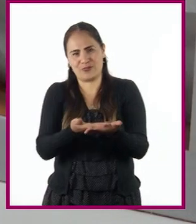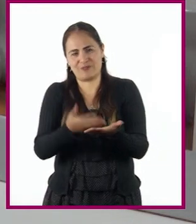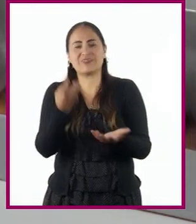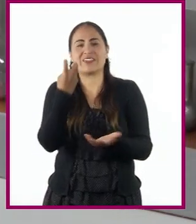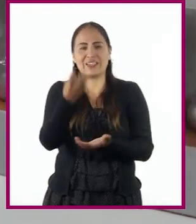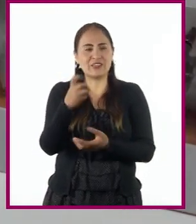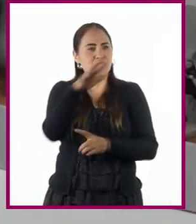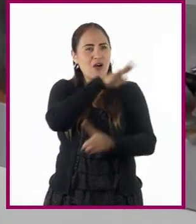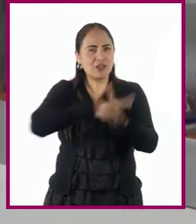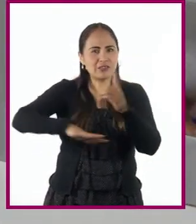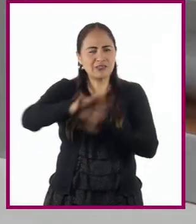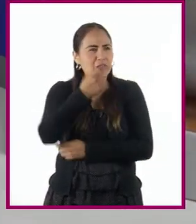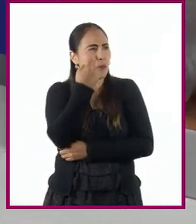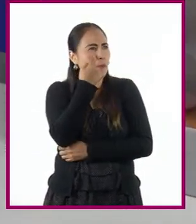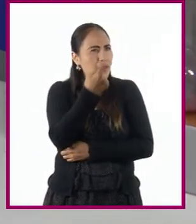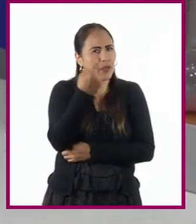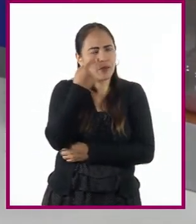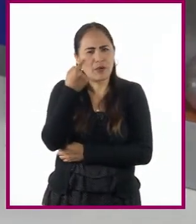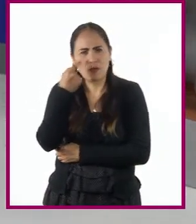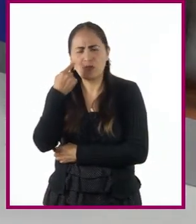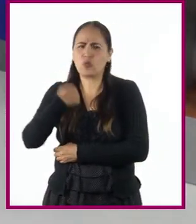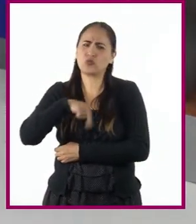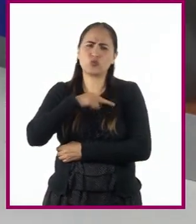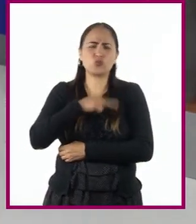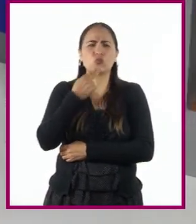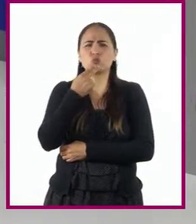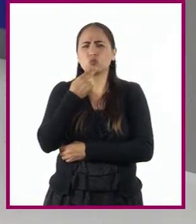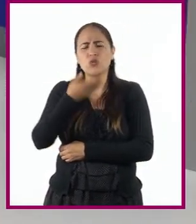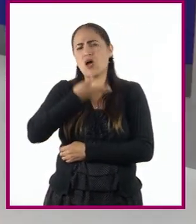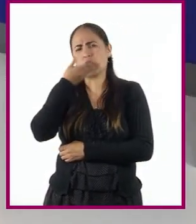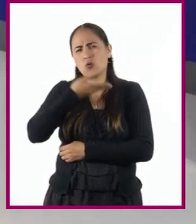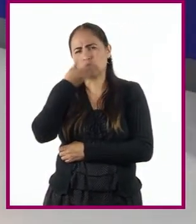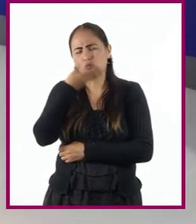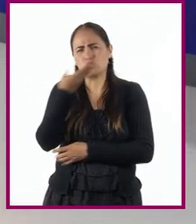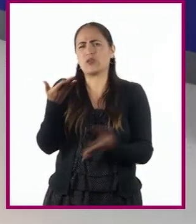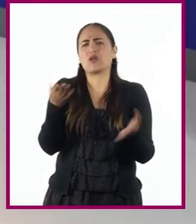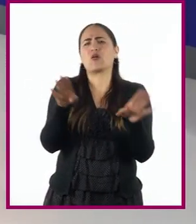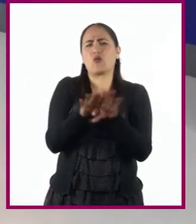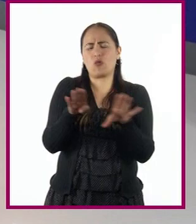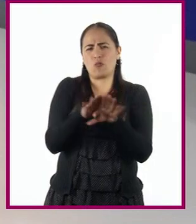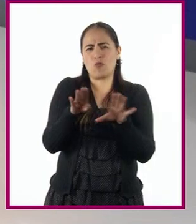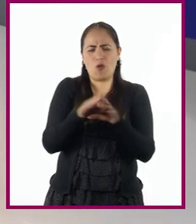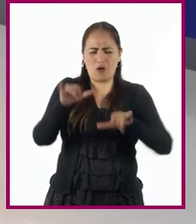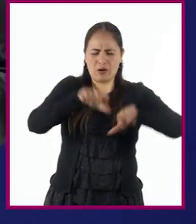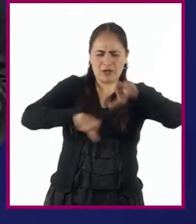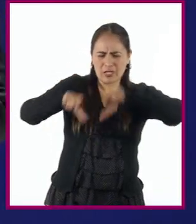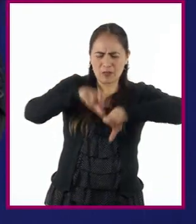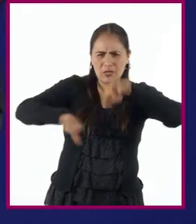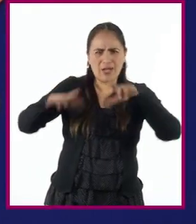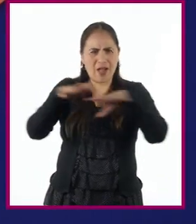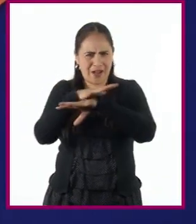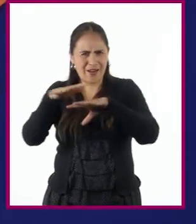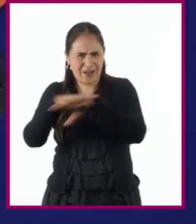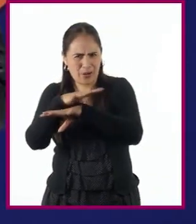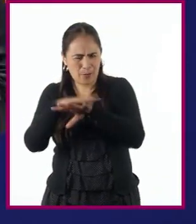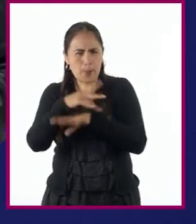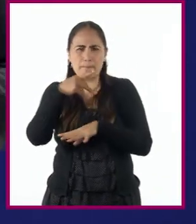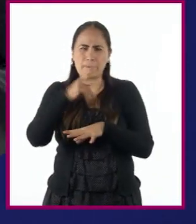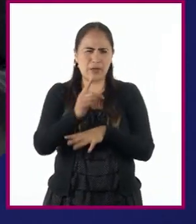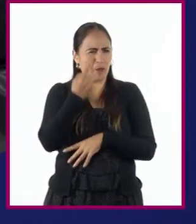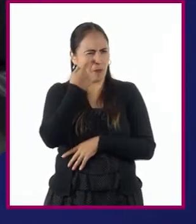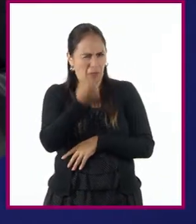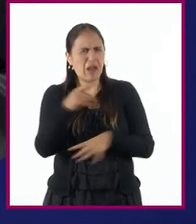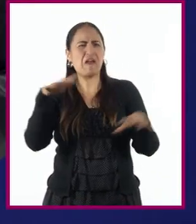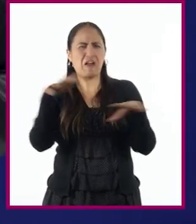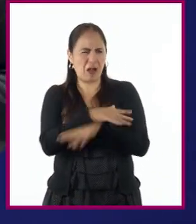encuentra a nuestro alrededor y que utilizamos de manera cotidiana se obtiene mediante las reacciones químicas. Aunque es fácil observar estos cambios